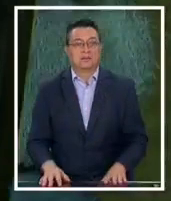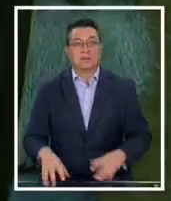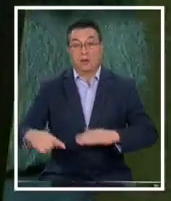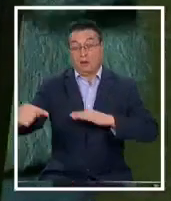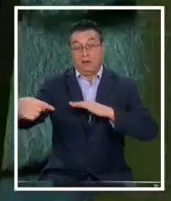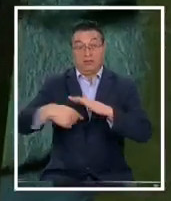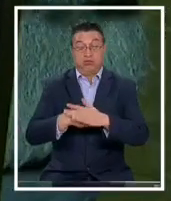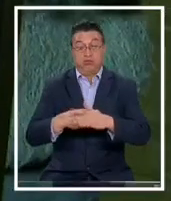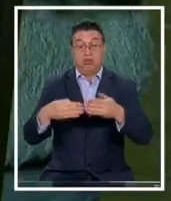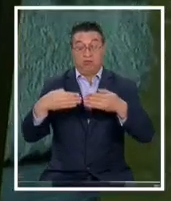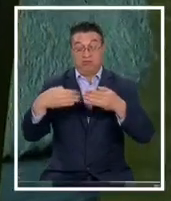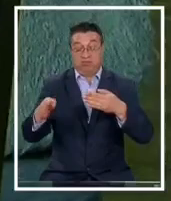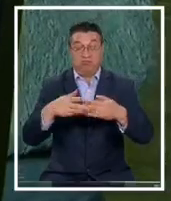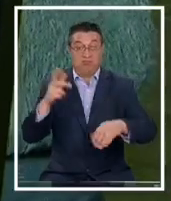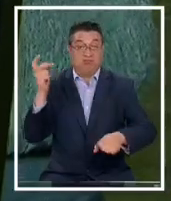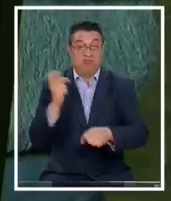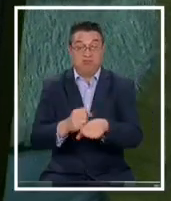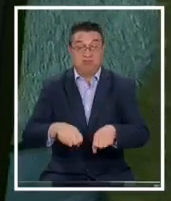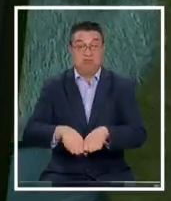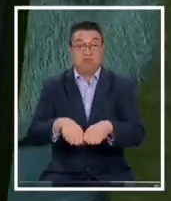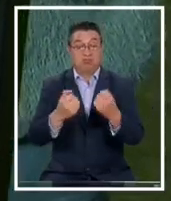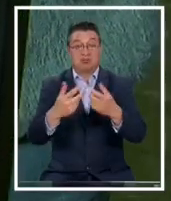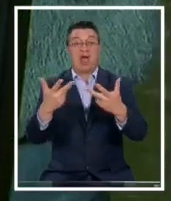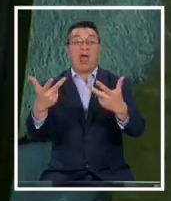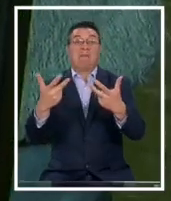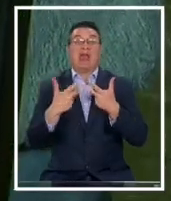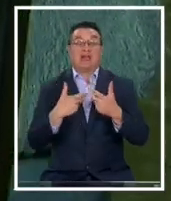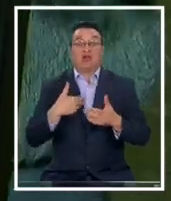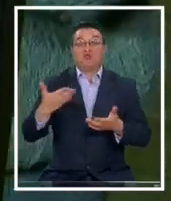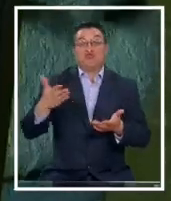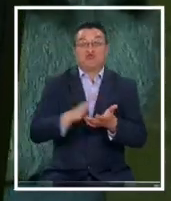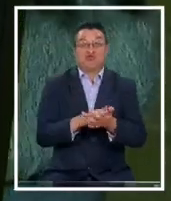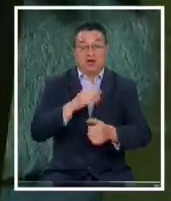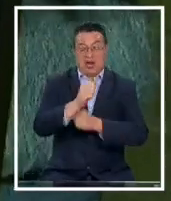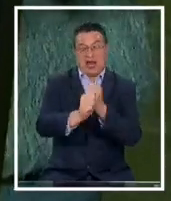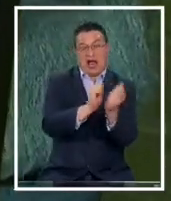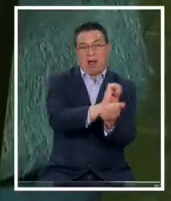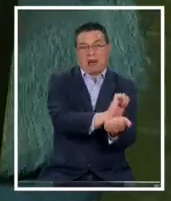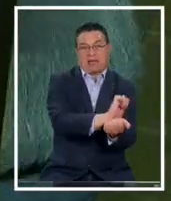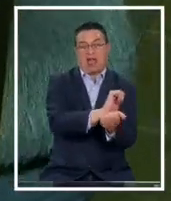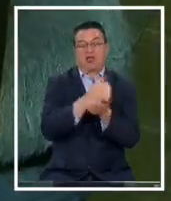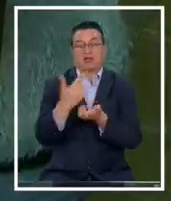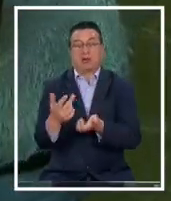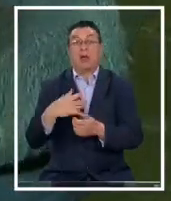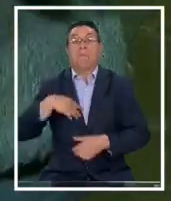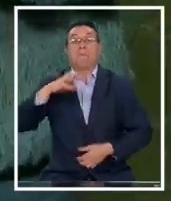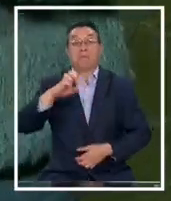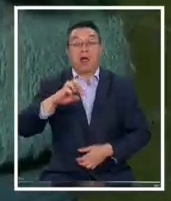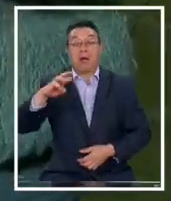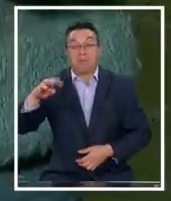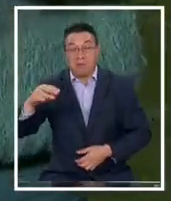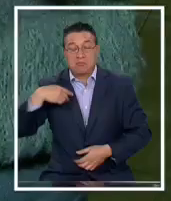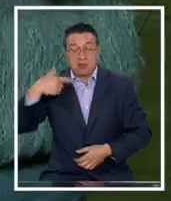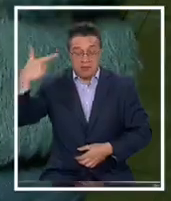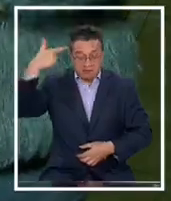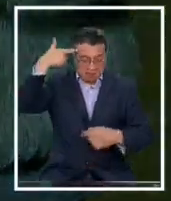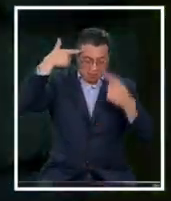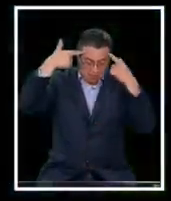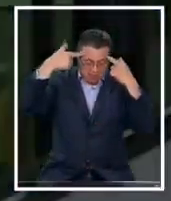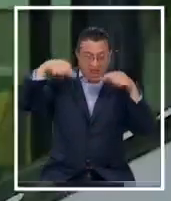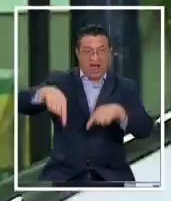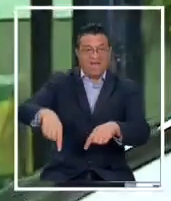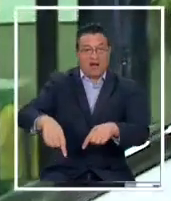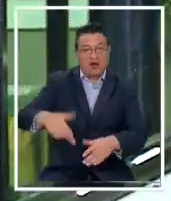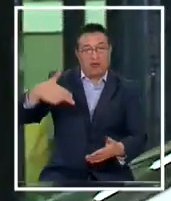Entraron, rompieron la puerta, nos amenazaron de muerte, nos amarraron. Mis papás estaban encañonados en el suelo en el primer